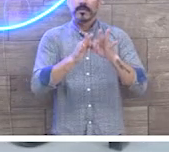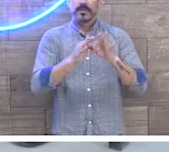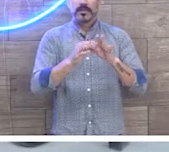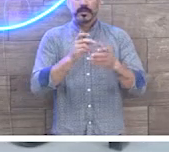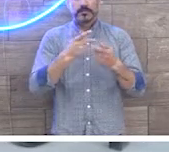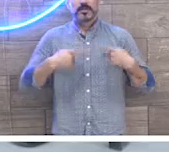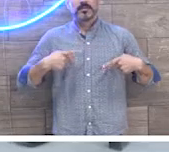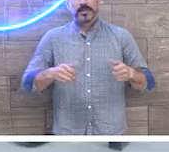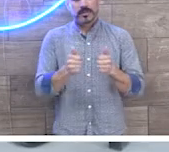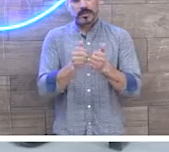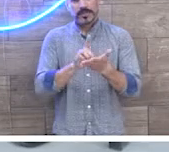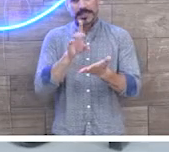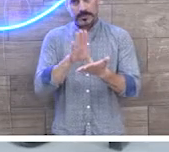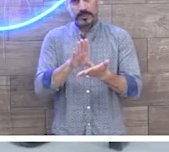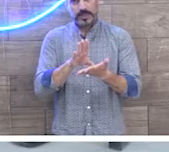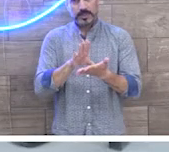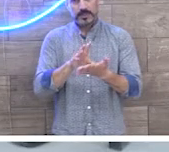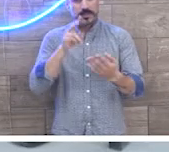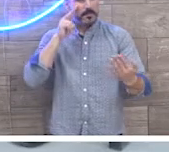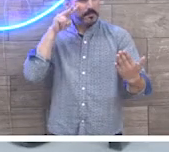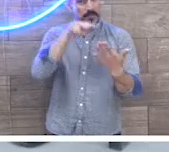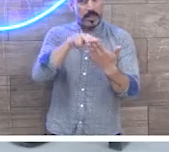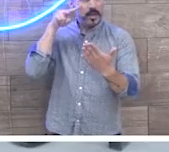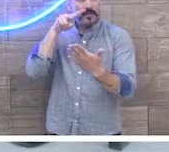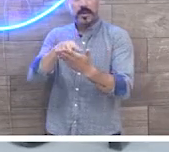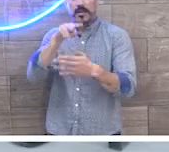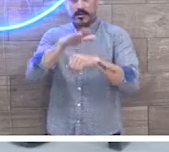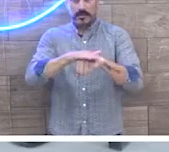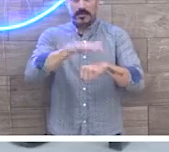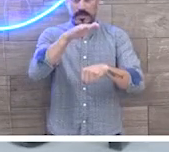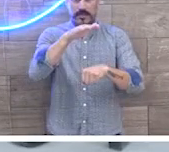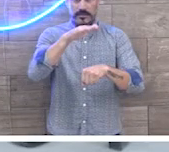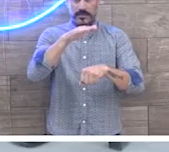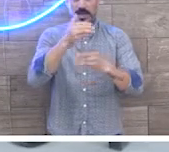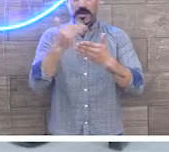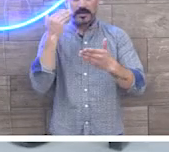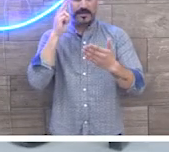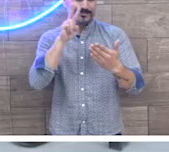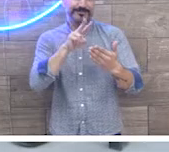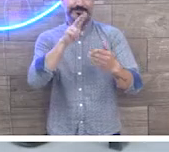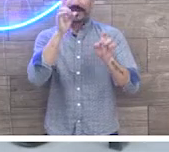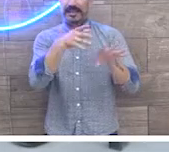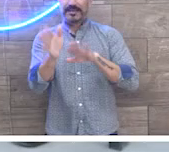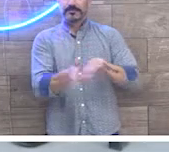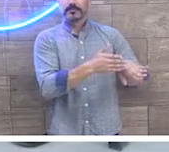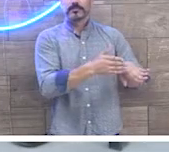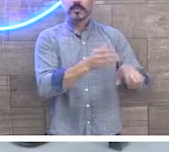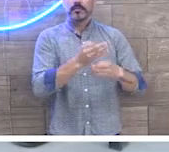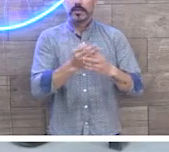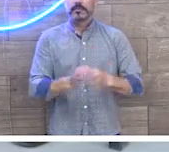de comunicación, en diferentes escenarios y foros, a la discapacidad, a la inclusión y a la educación